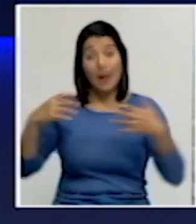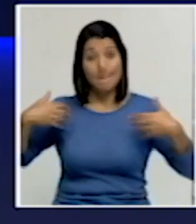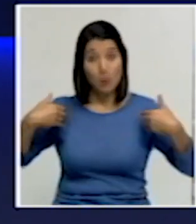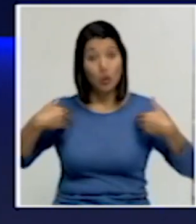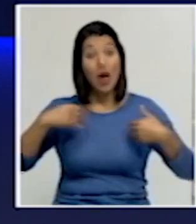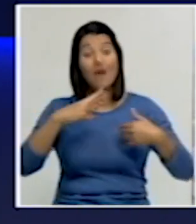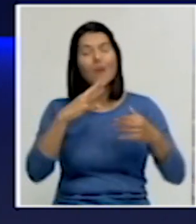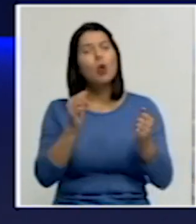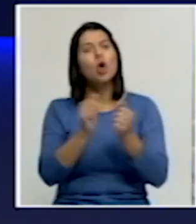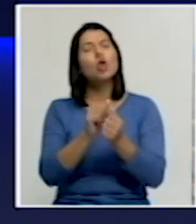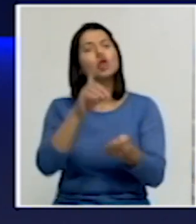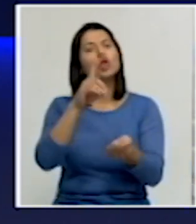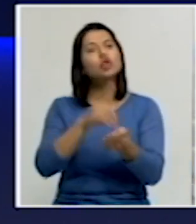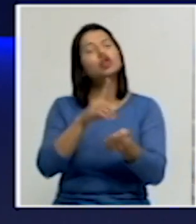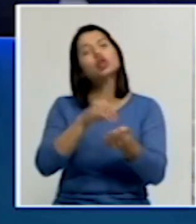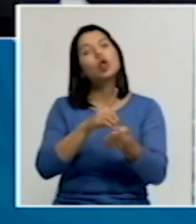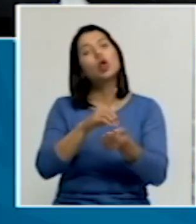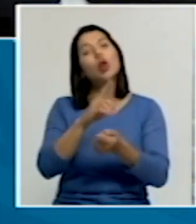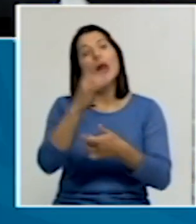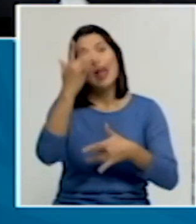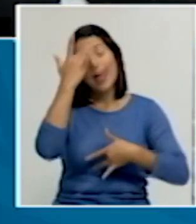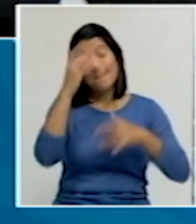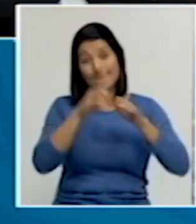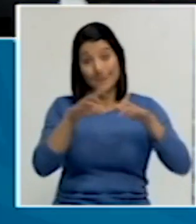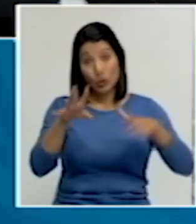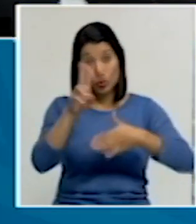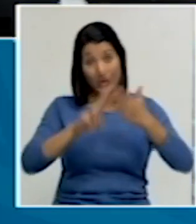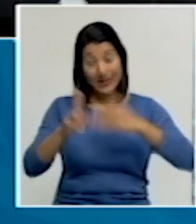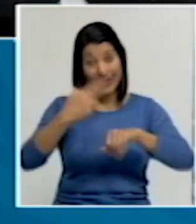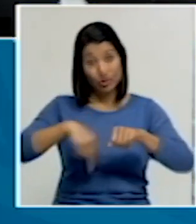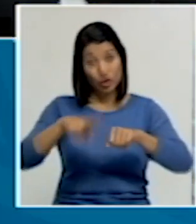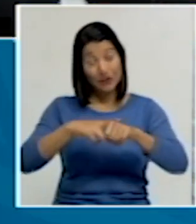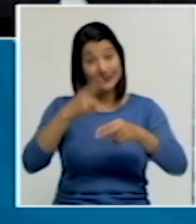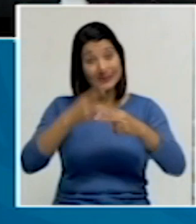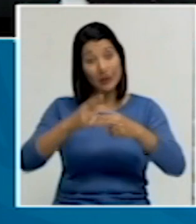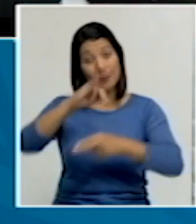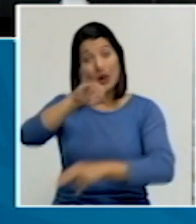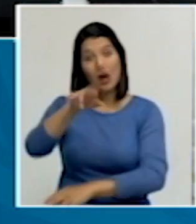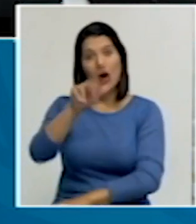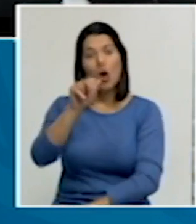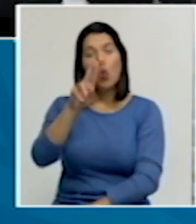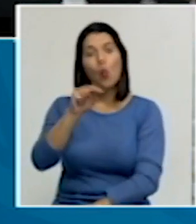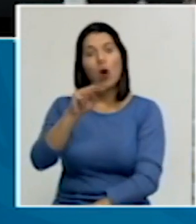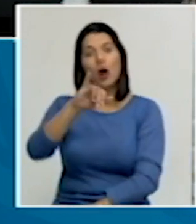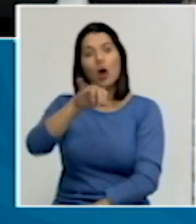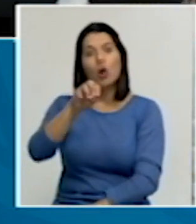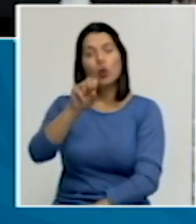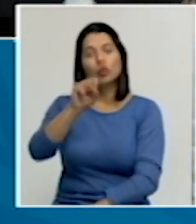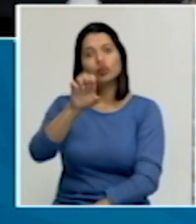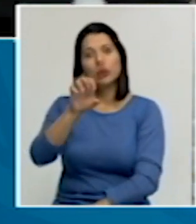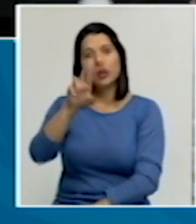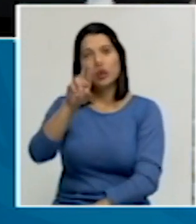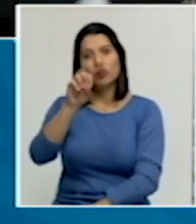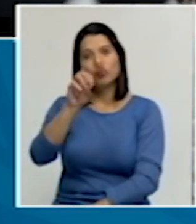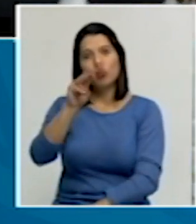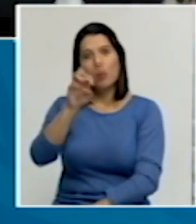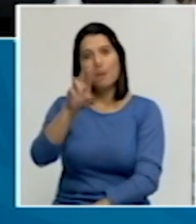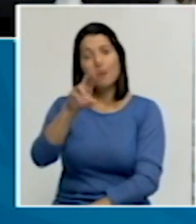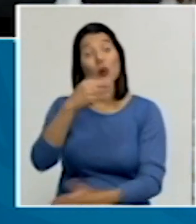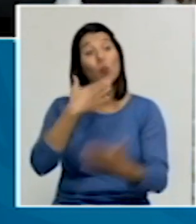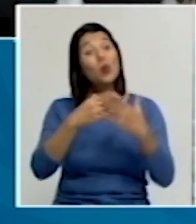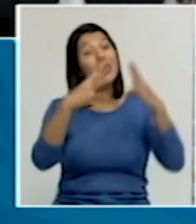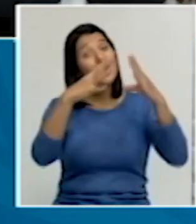Universidad Nacional, Juan José Romero. Buenas noches, Juan José. Un gusto tenerlo otra vez en 13 Costa Rica